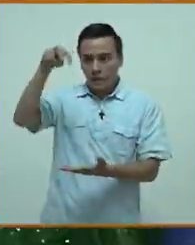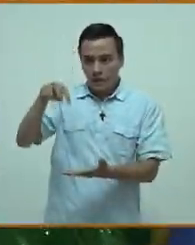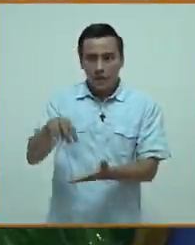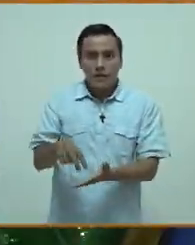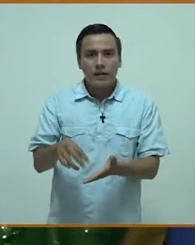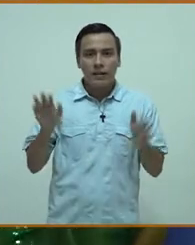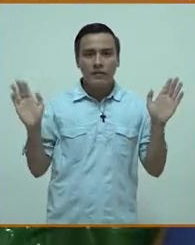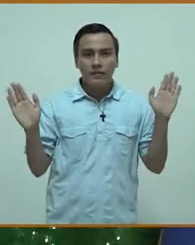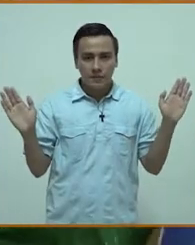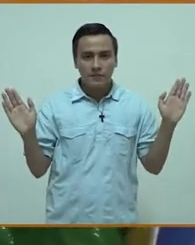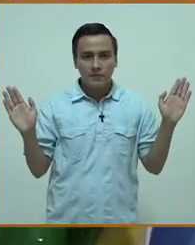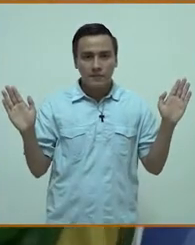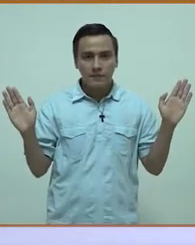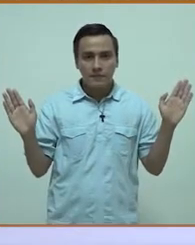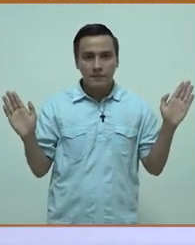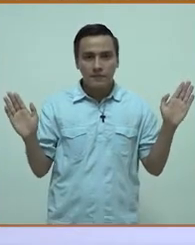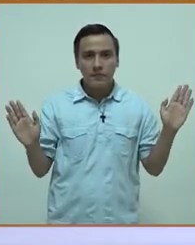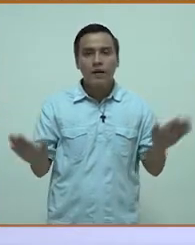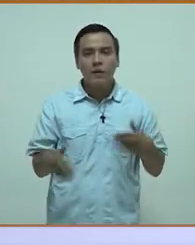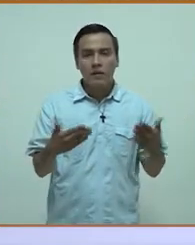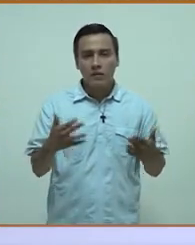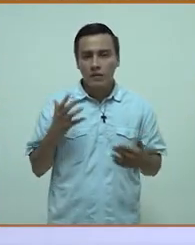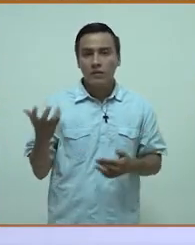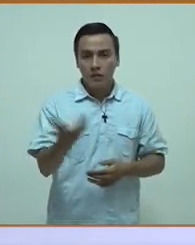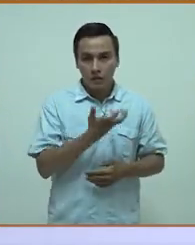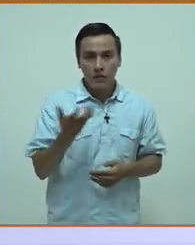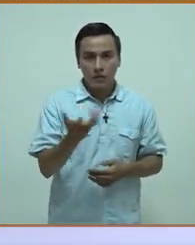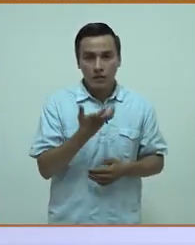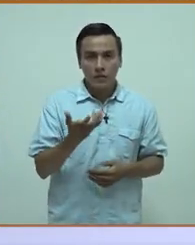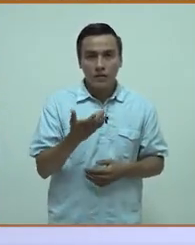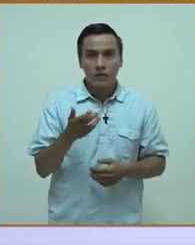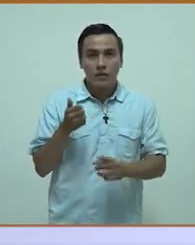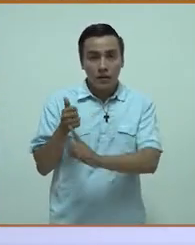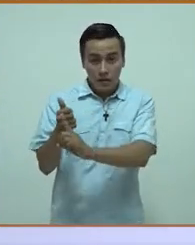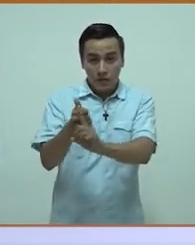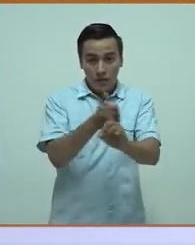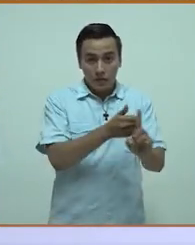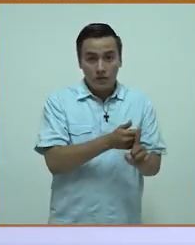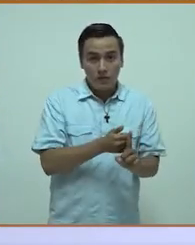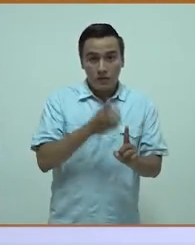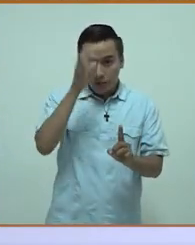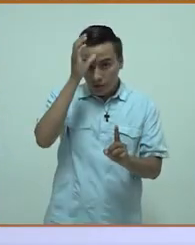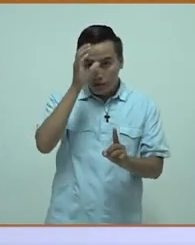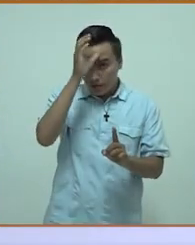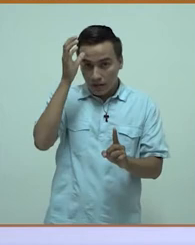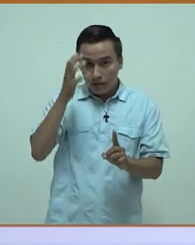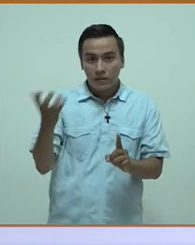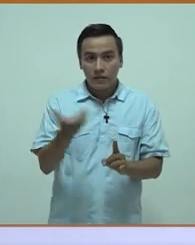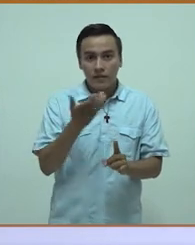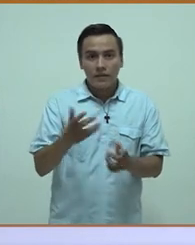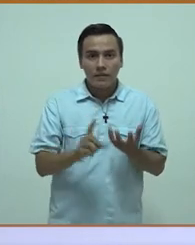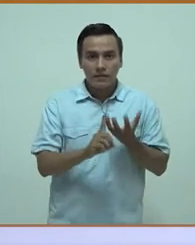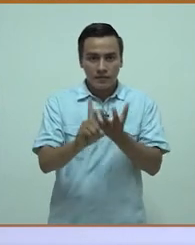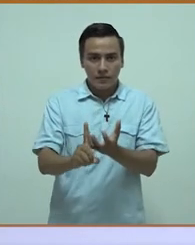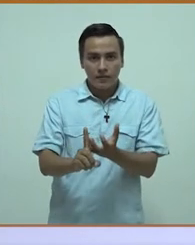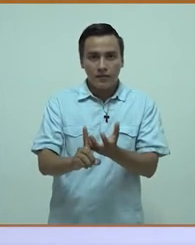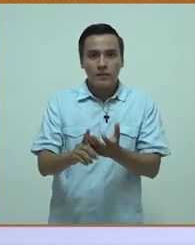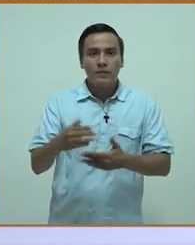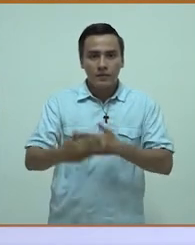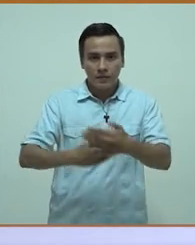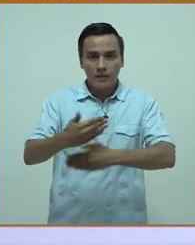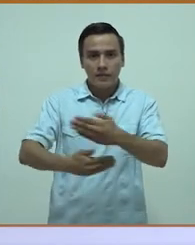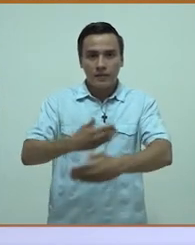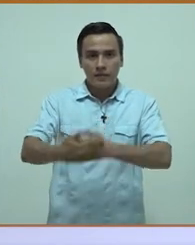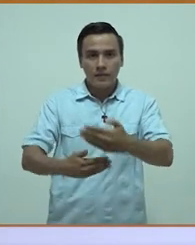de Jesús, a la cual estamos todos y cada uno de nosotros como cristianos, como discípulos del Señor en